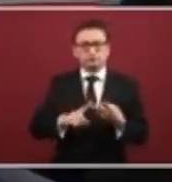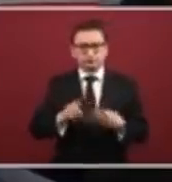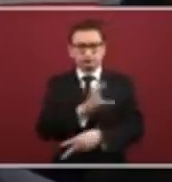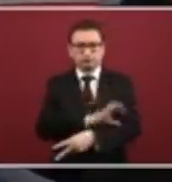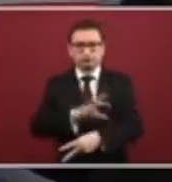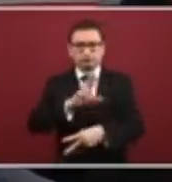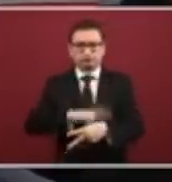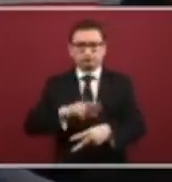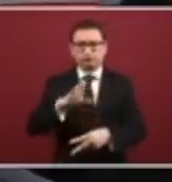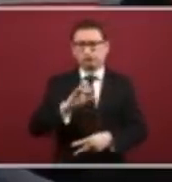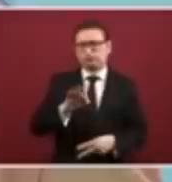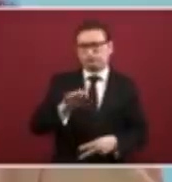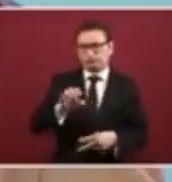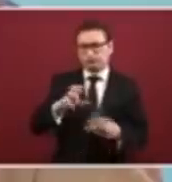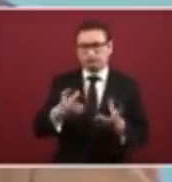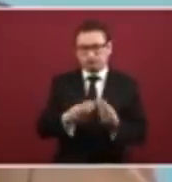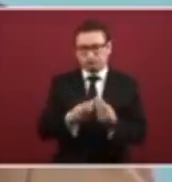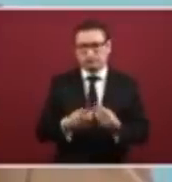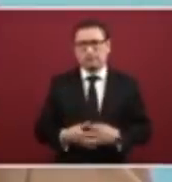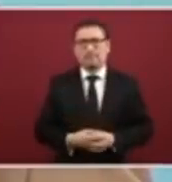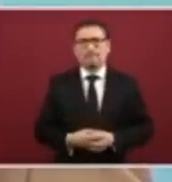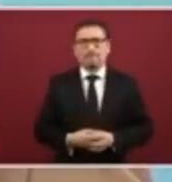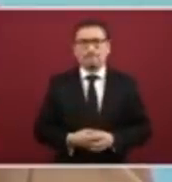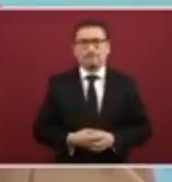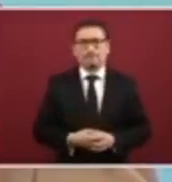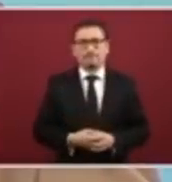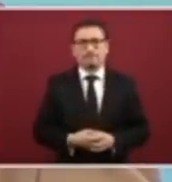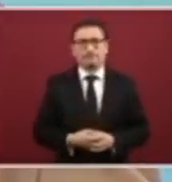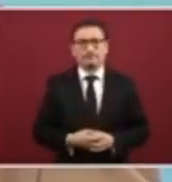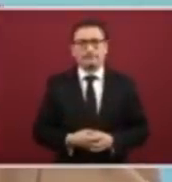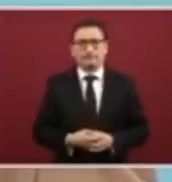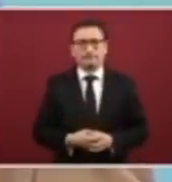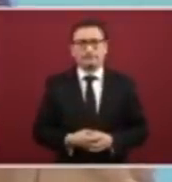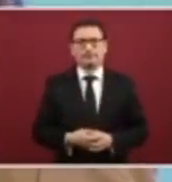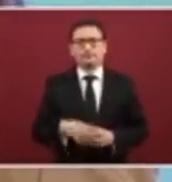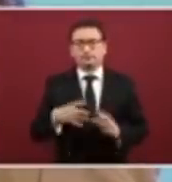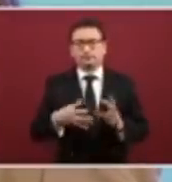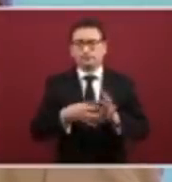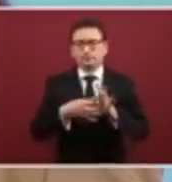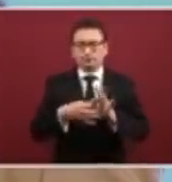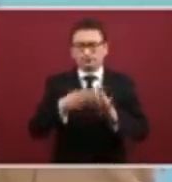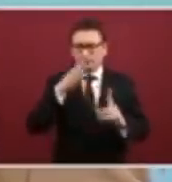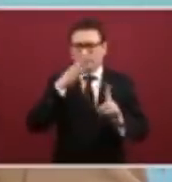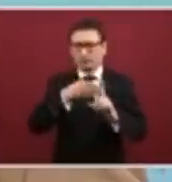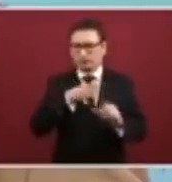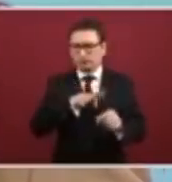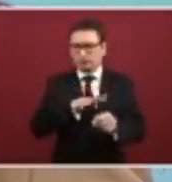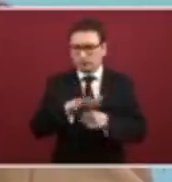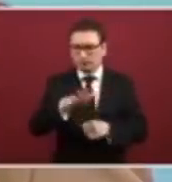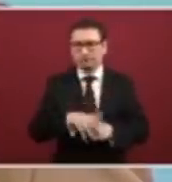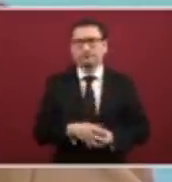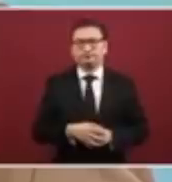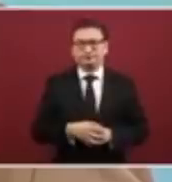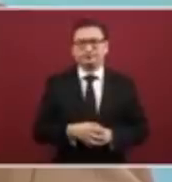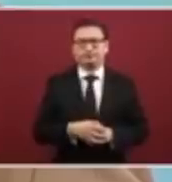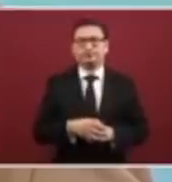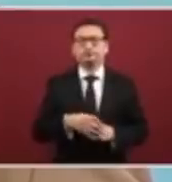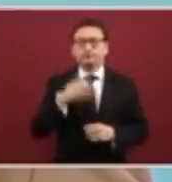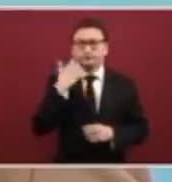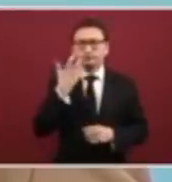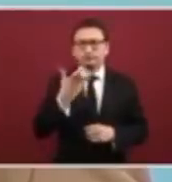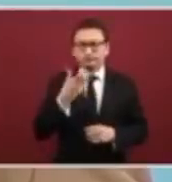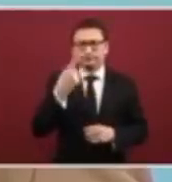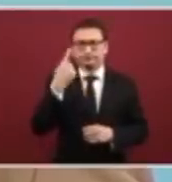Energía. Asimismo, esta estrategia de ejecución tendrá como objetivo beneficiar y maximizar